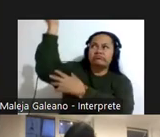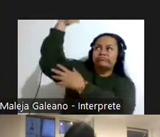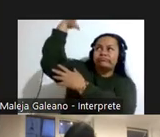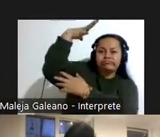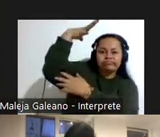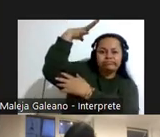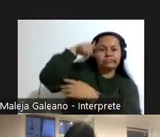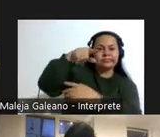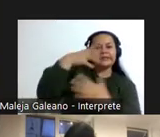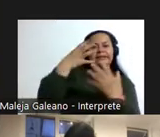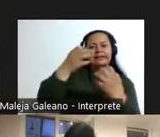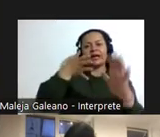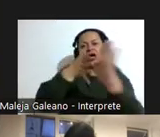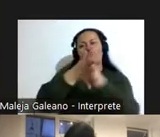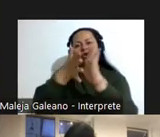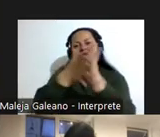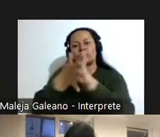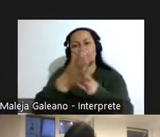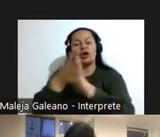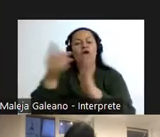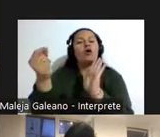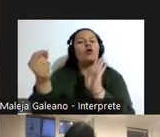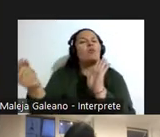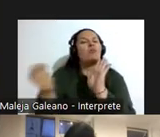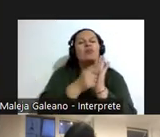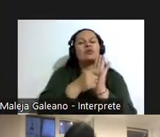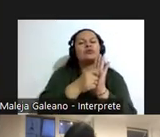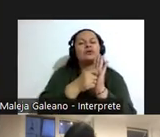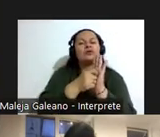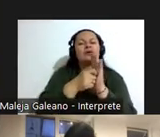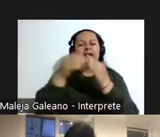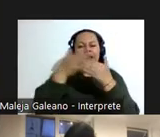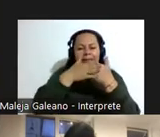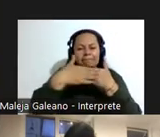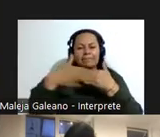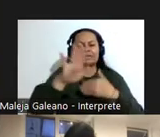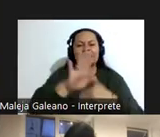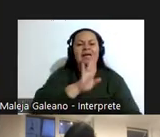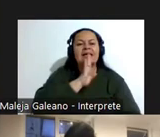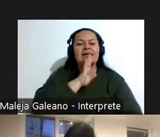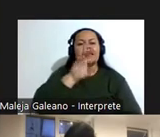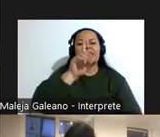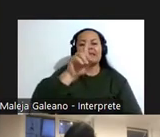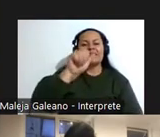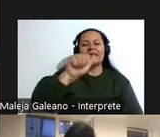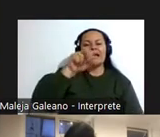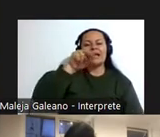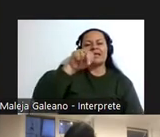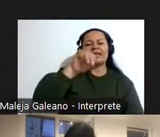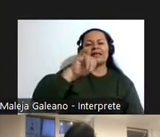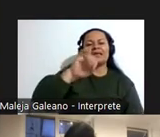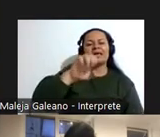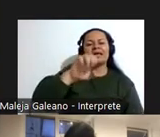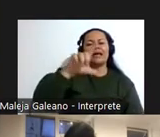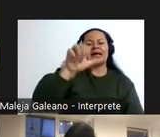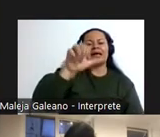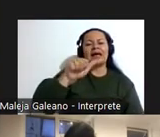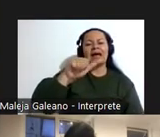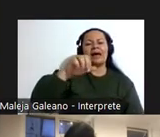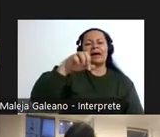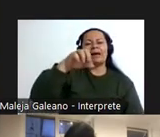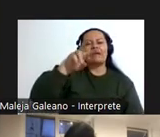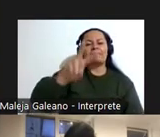Quiero decirles aquí como punto de partida que mi nombre completo es Daniela Vanessa Palma Arroyo. Tengo dos nombres y dos